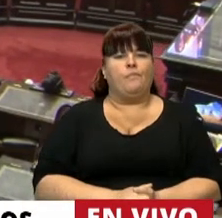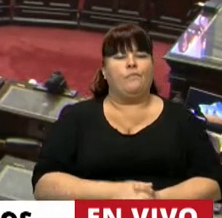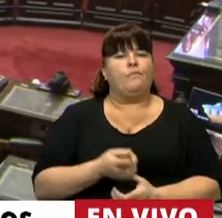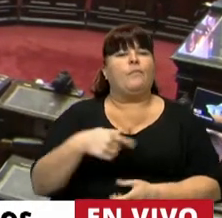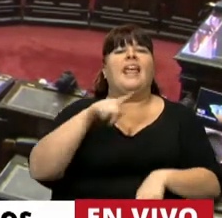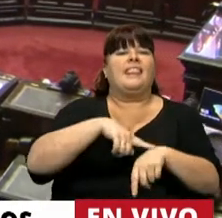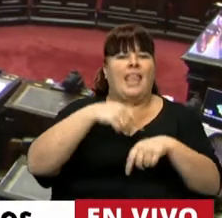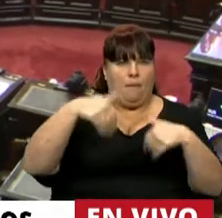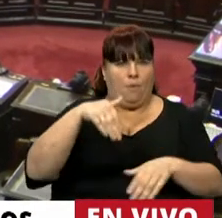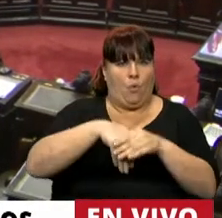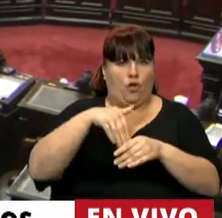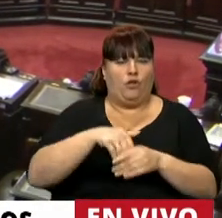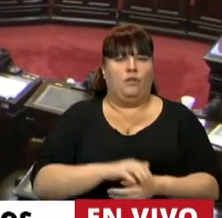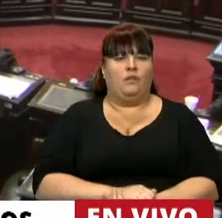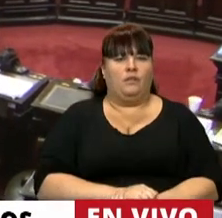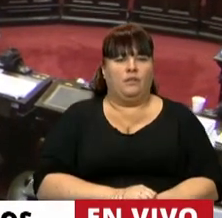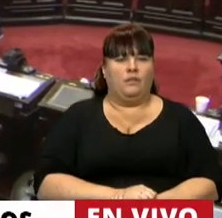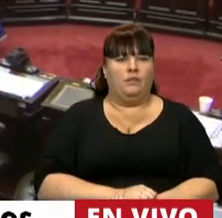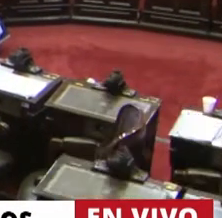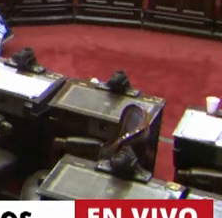Sírvanse tiempo.